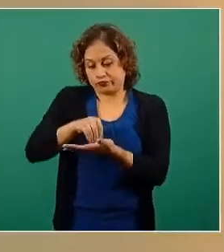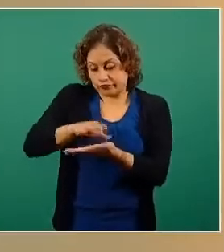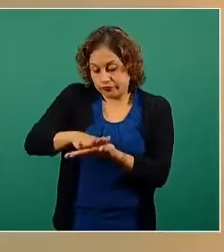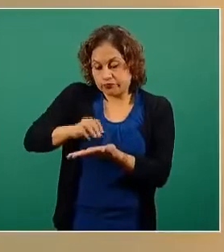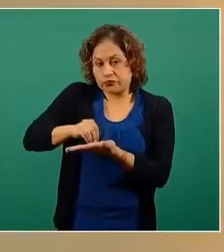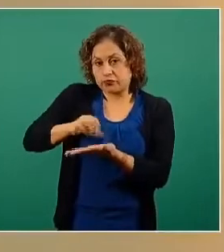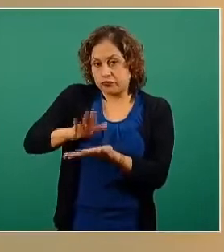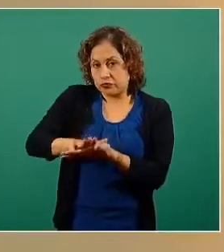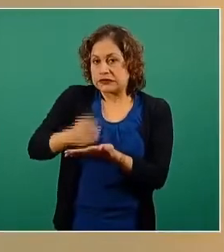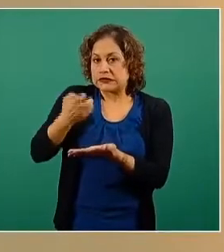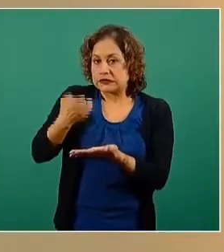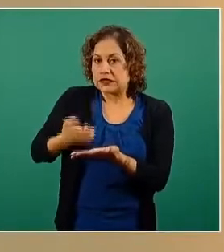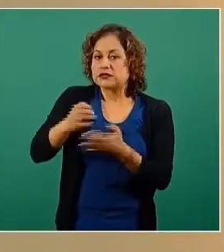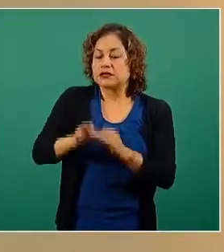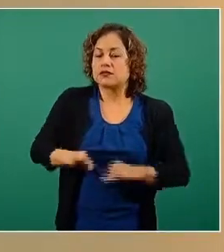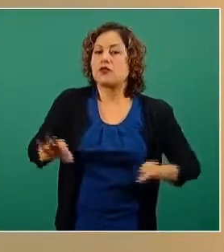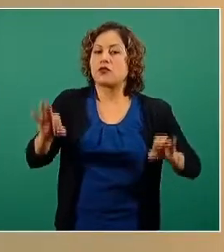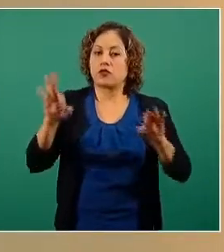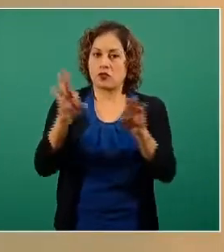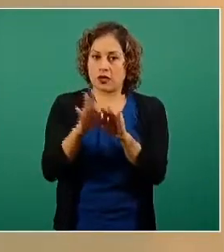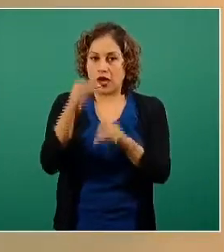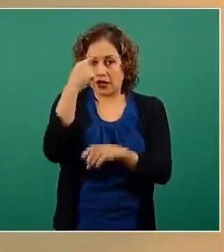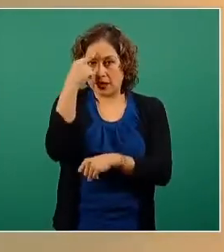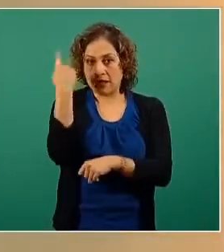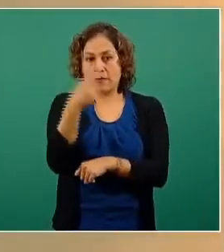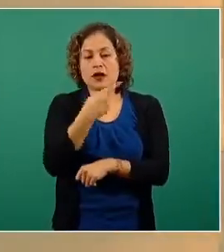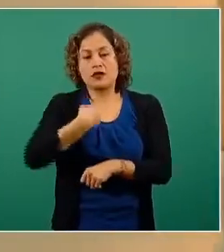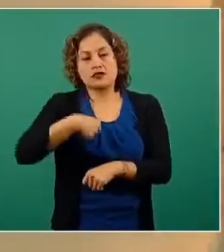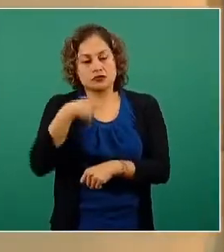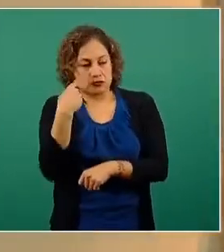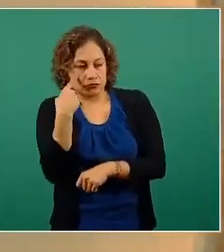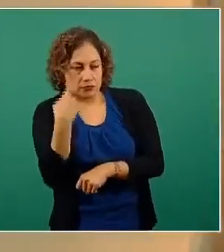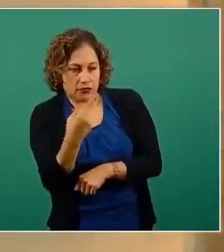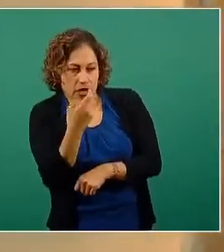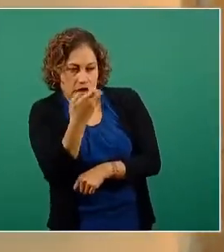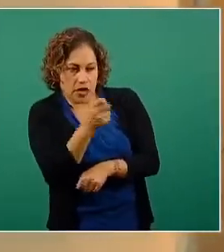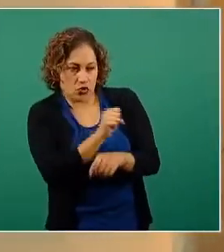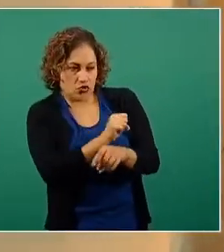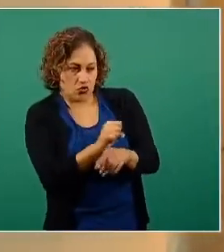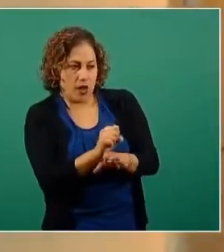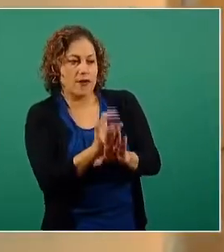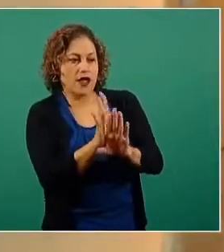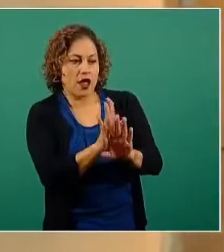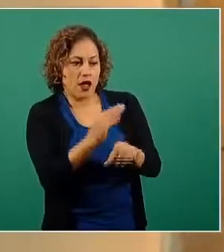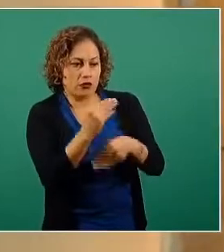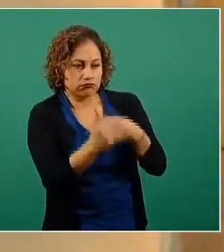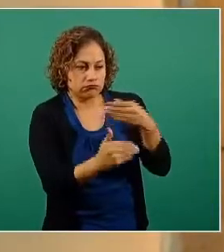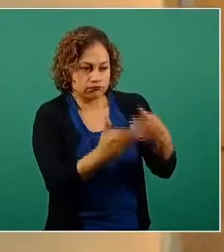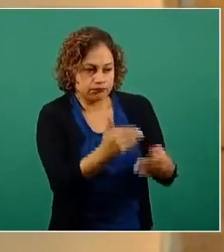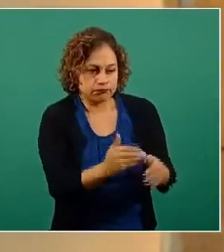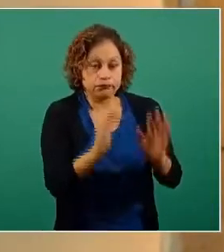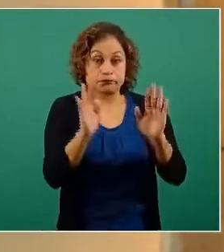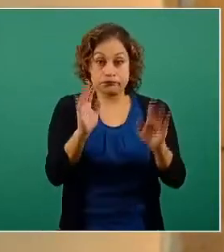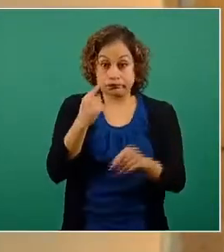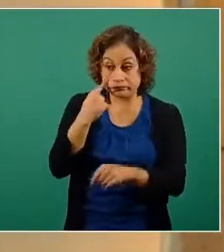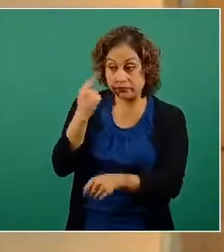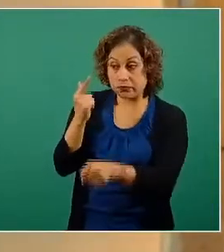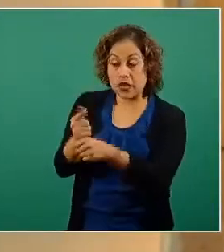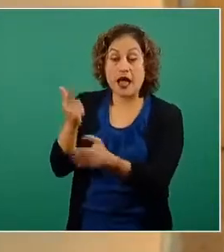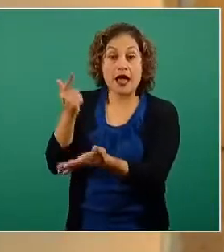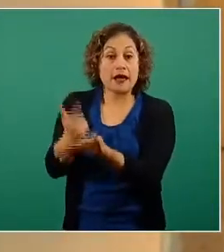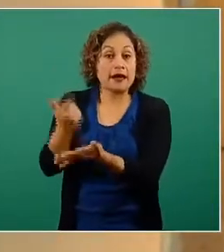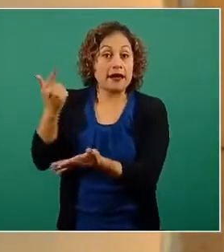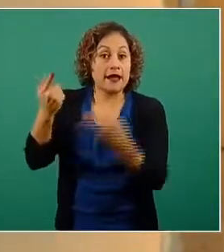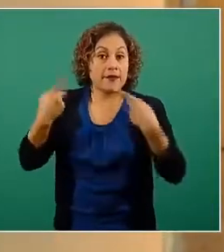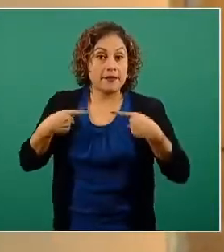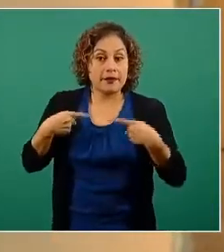es altamente relevante identificar si estas graves presentan, en algún momento dado pudieran presentar algún caso